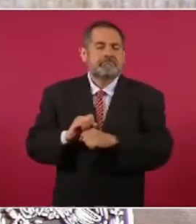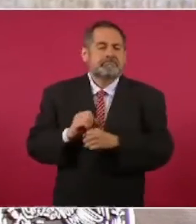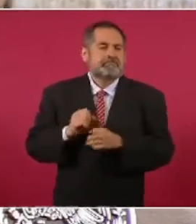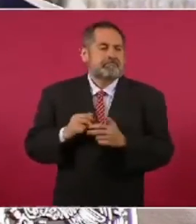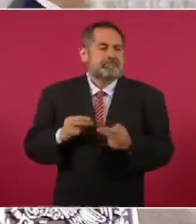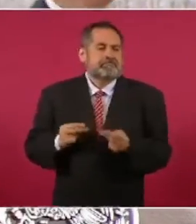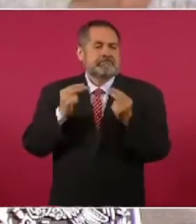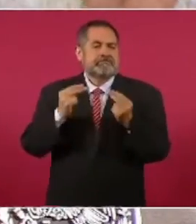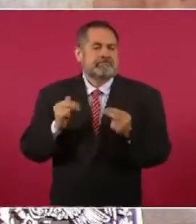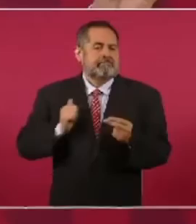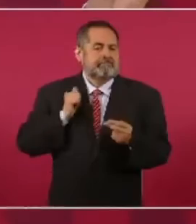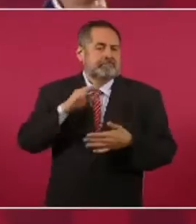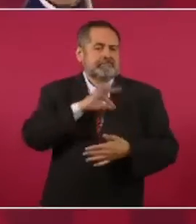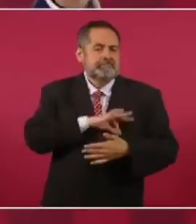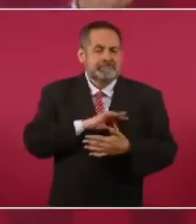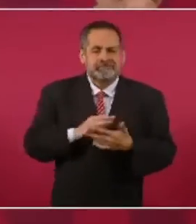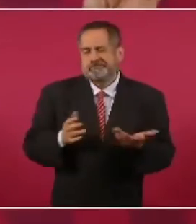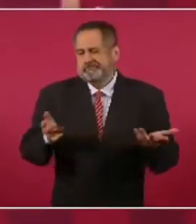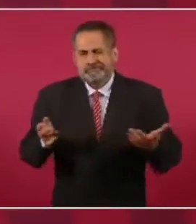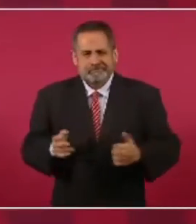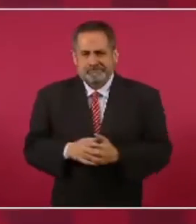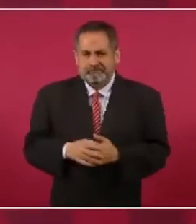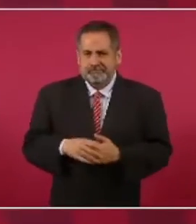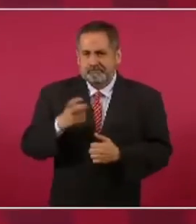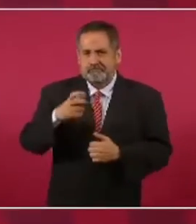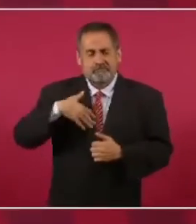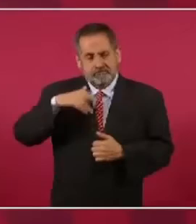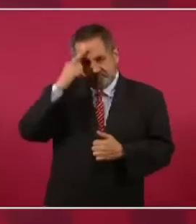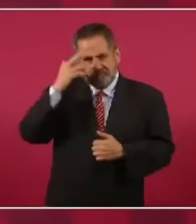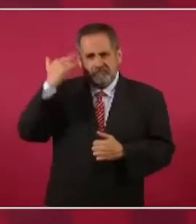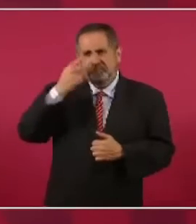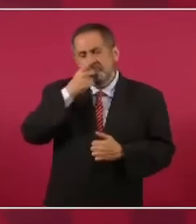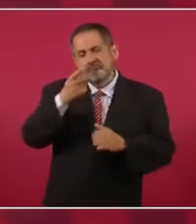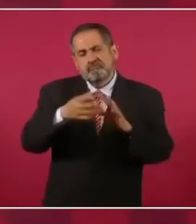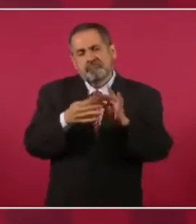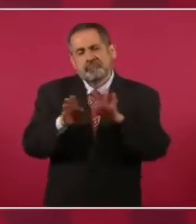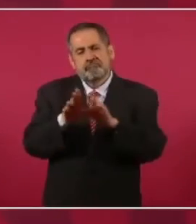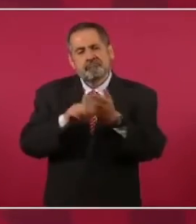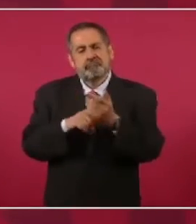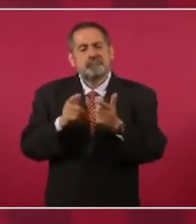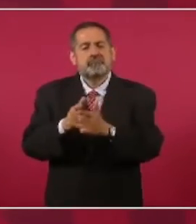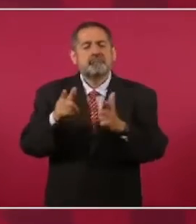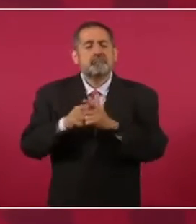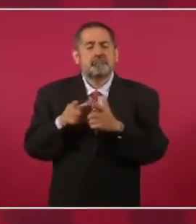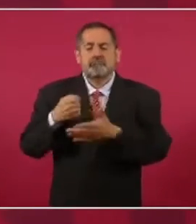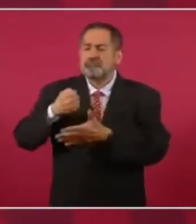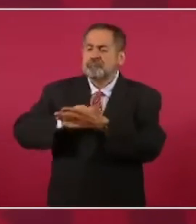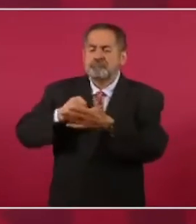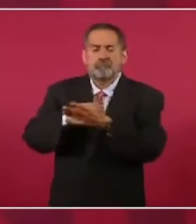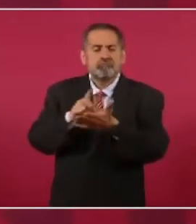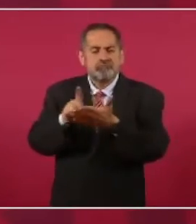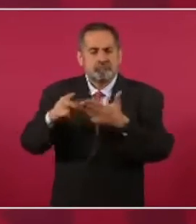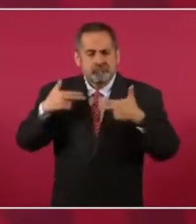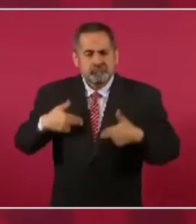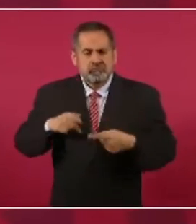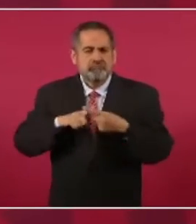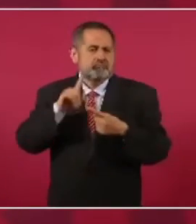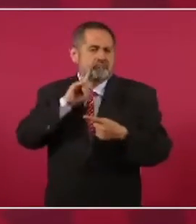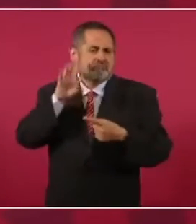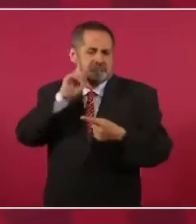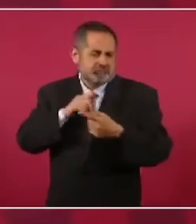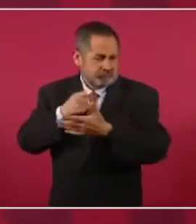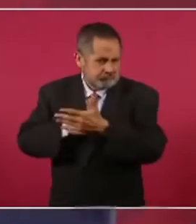Es lo que yo siempre sostengo con los grupos de defensa de derechos humanos, o con el feminismo,